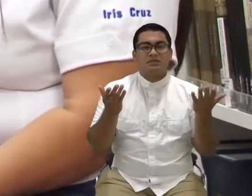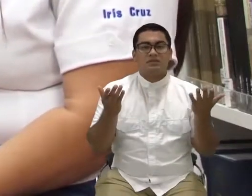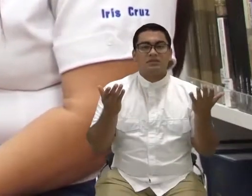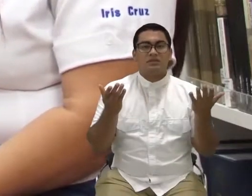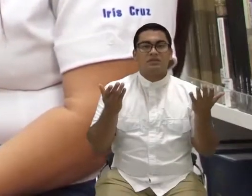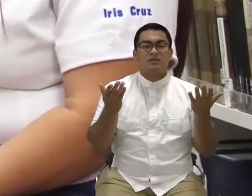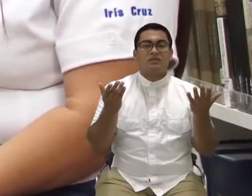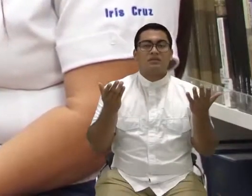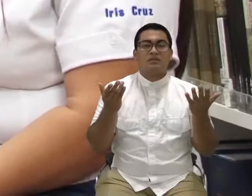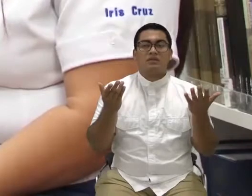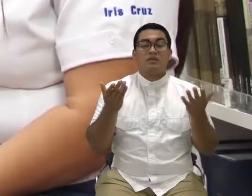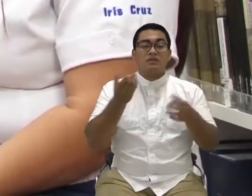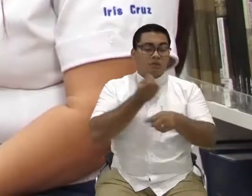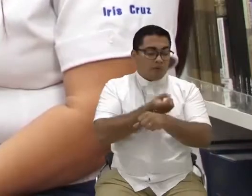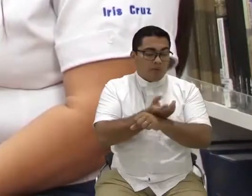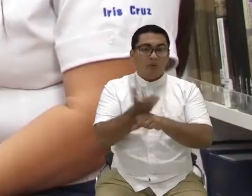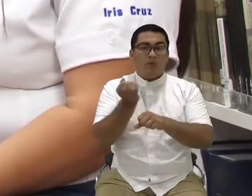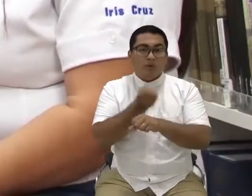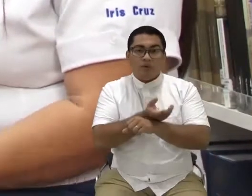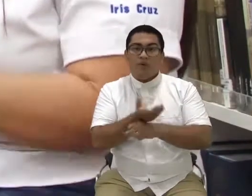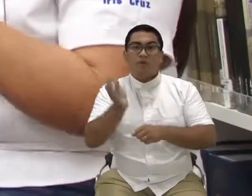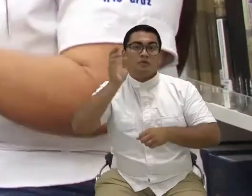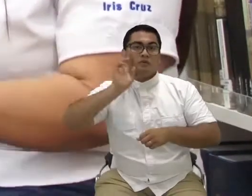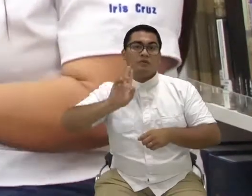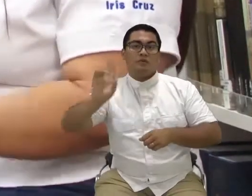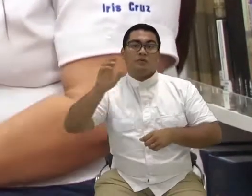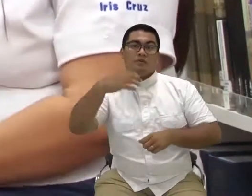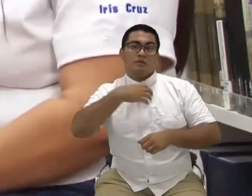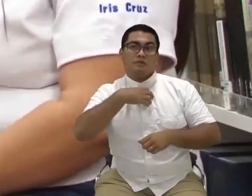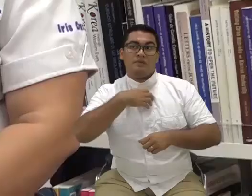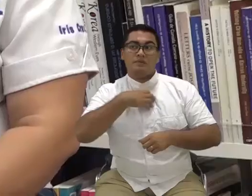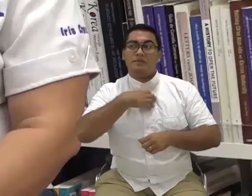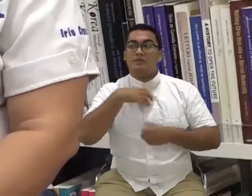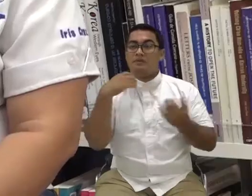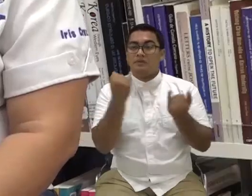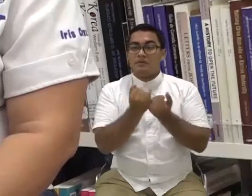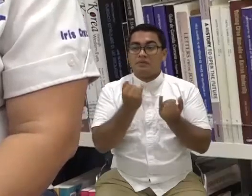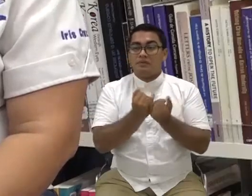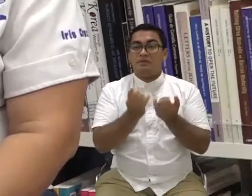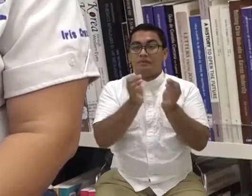nuestro mensaje de que no solo también dentro de la universidad.